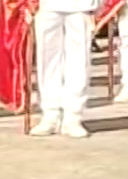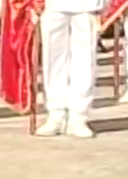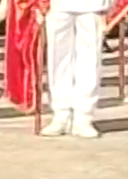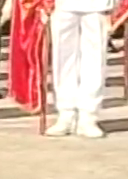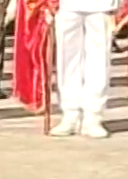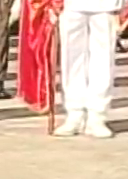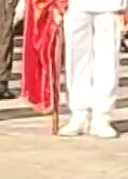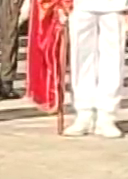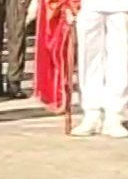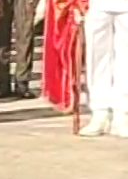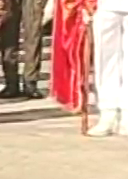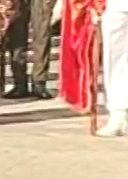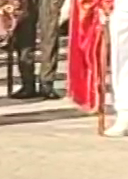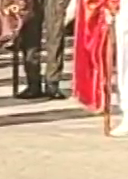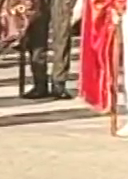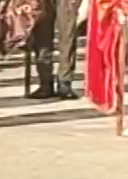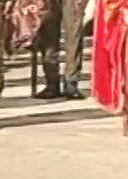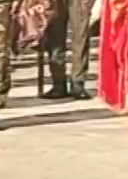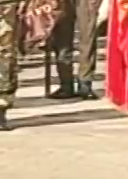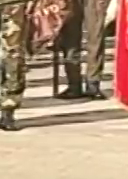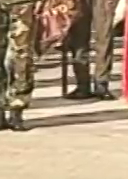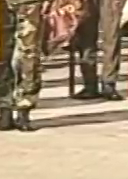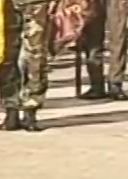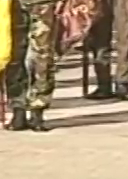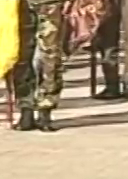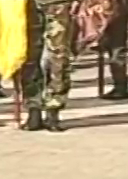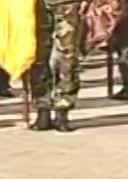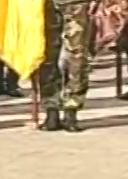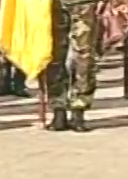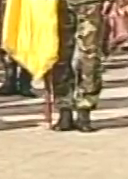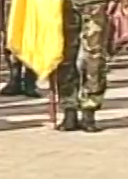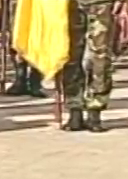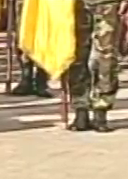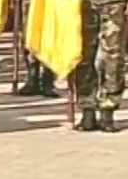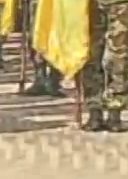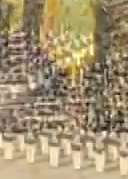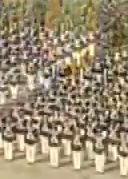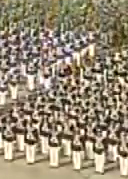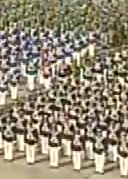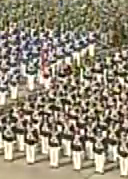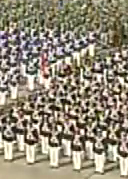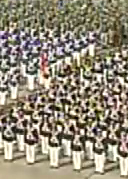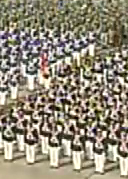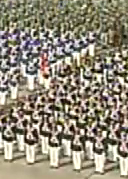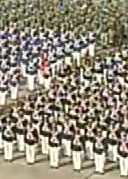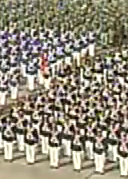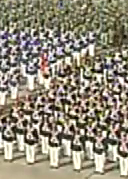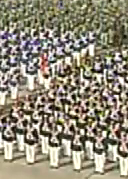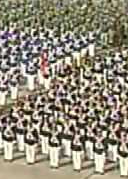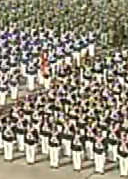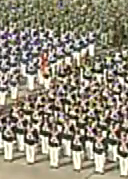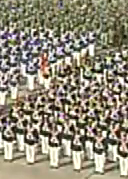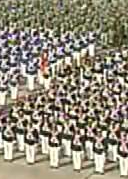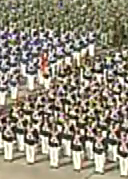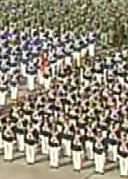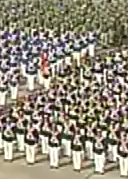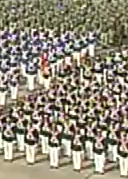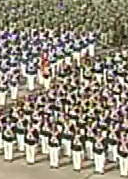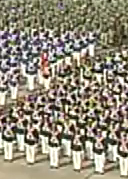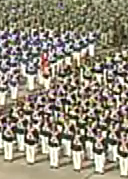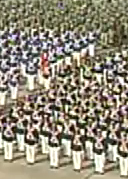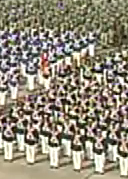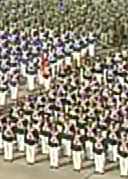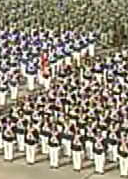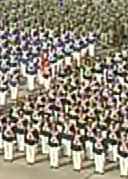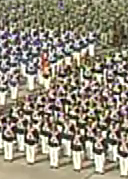es gracias por tanta lealtad, por tanta disciplina, por tanta entrega y sacrificio al pueblo,